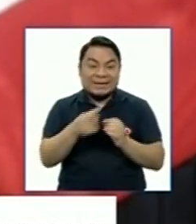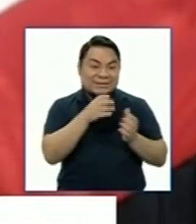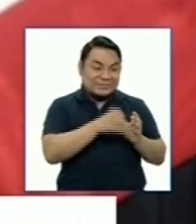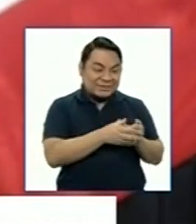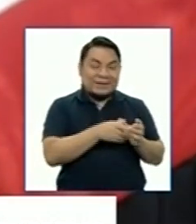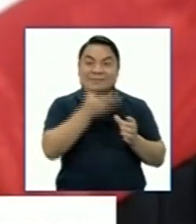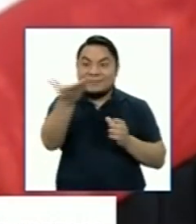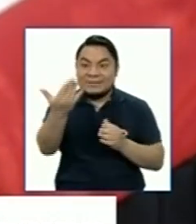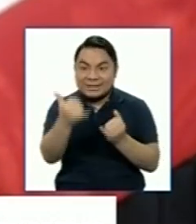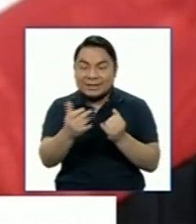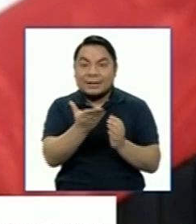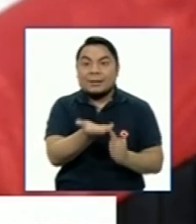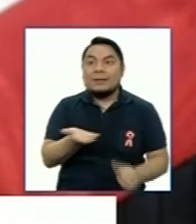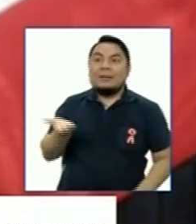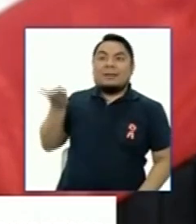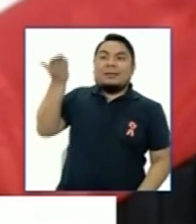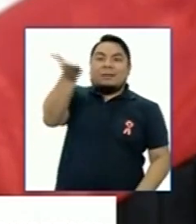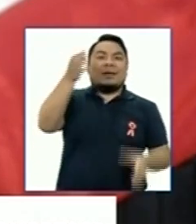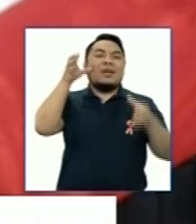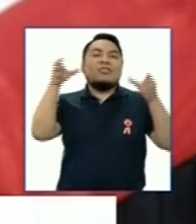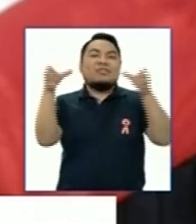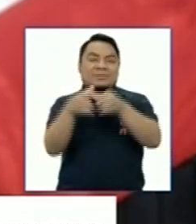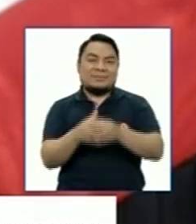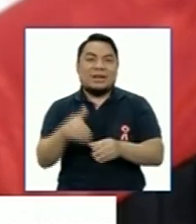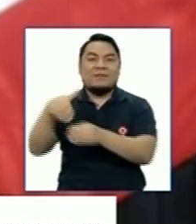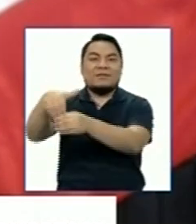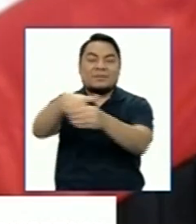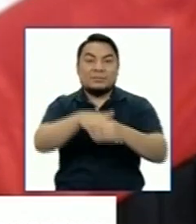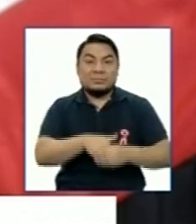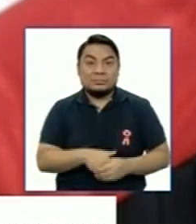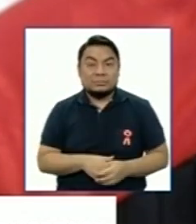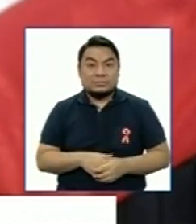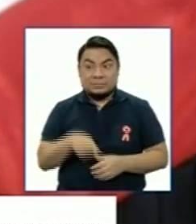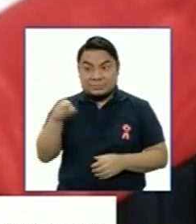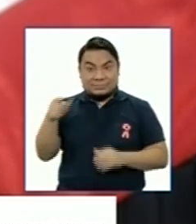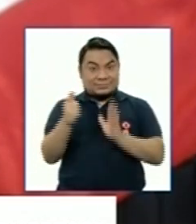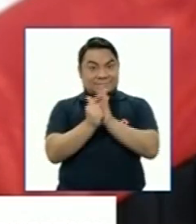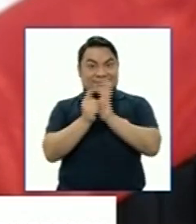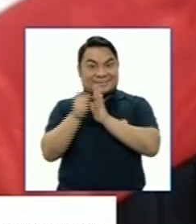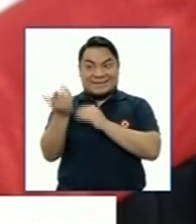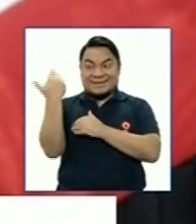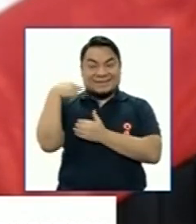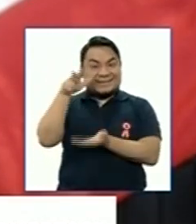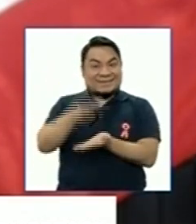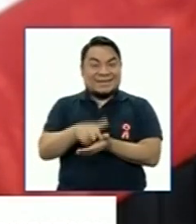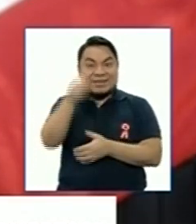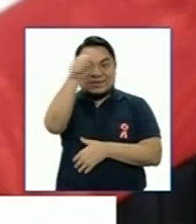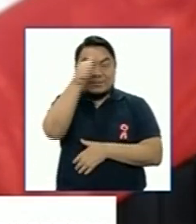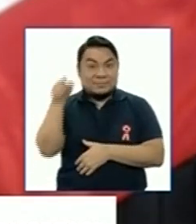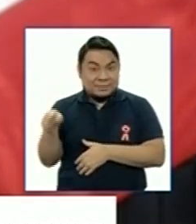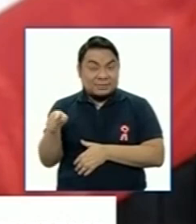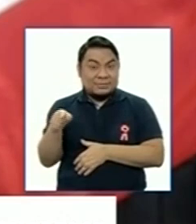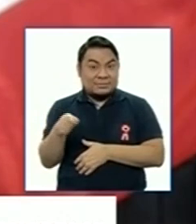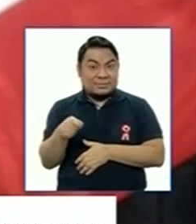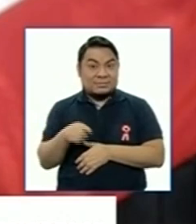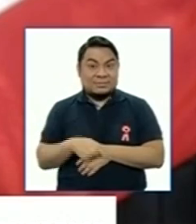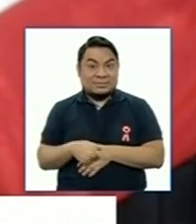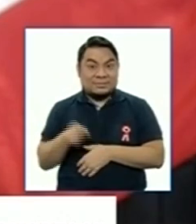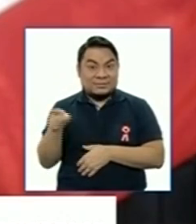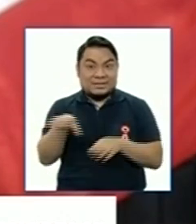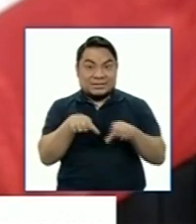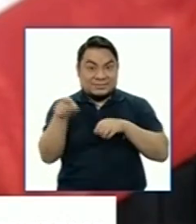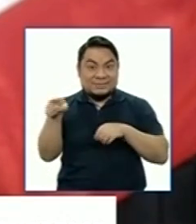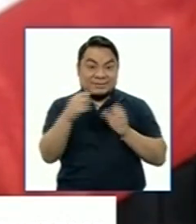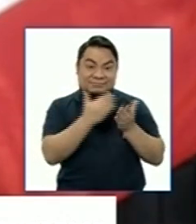en el 2000 de 818 se hizo el referéndum pero abandonó la fuerza con la con el tema de la reforma política en el 2019 está